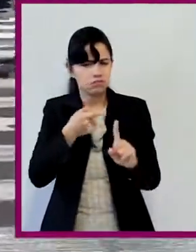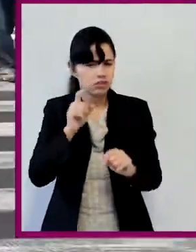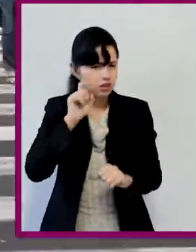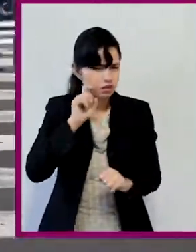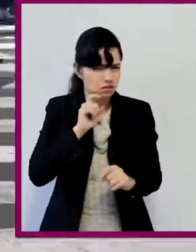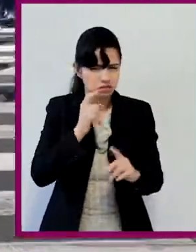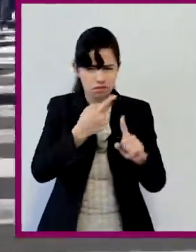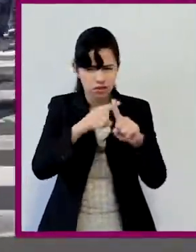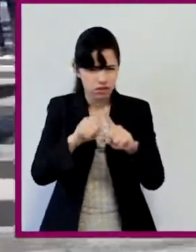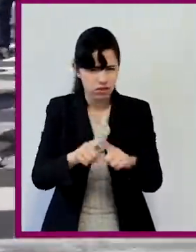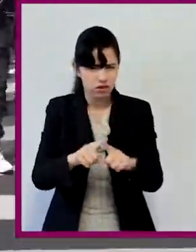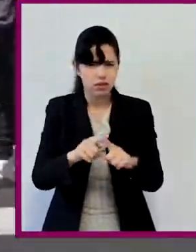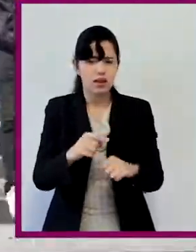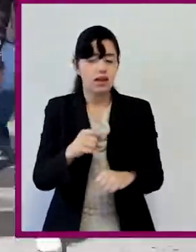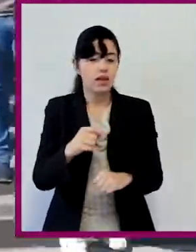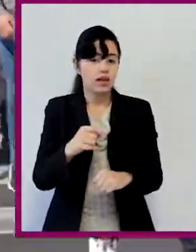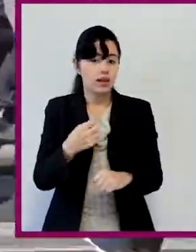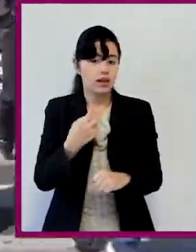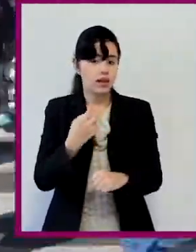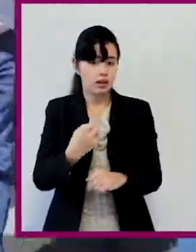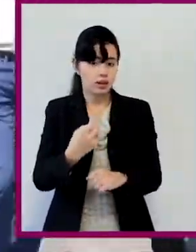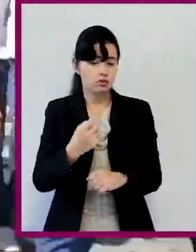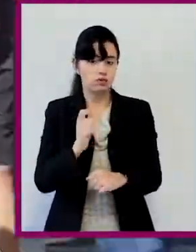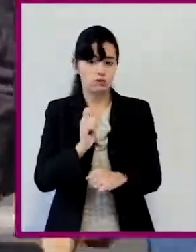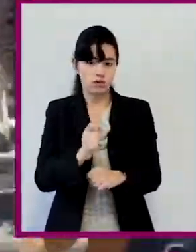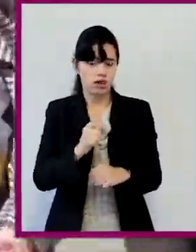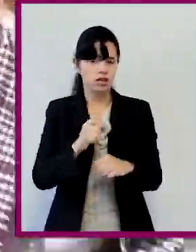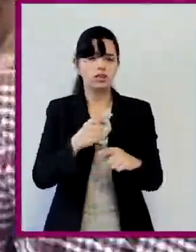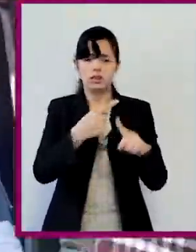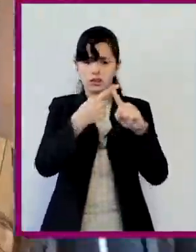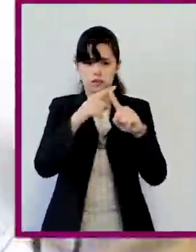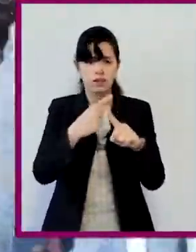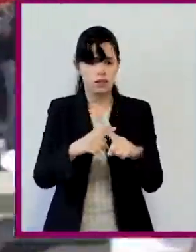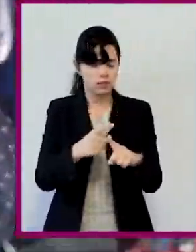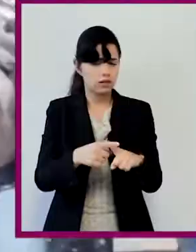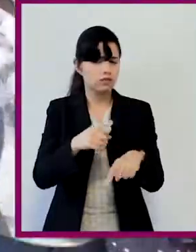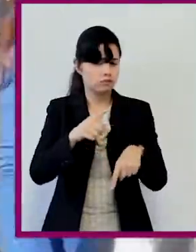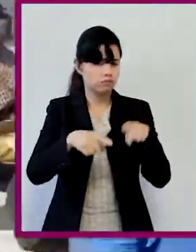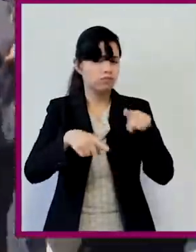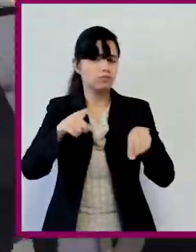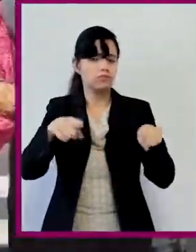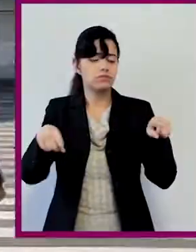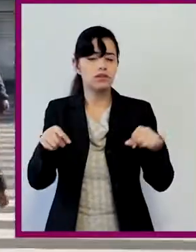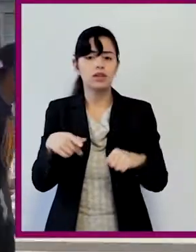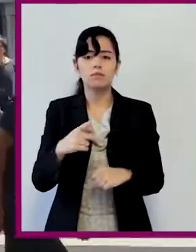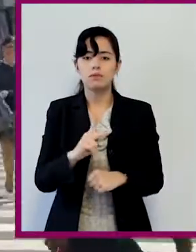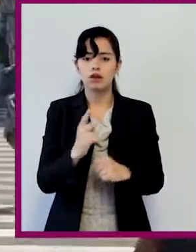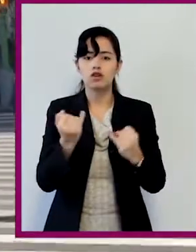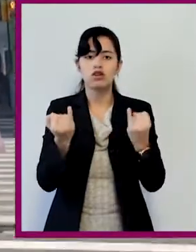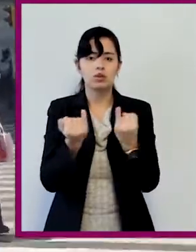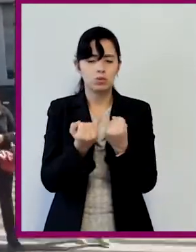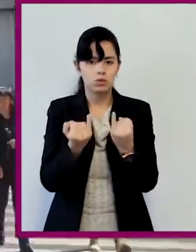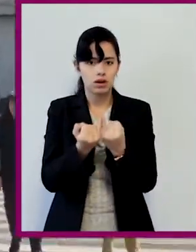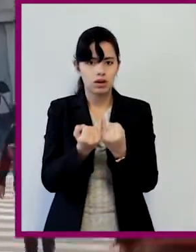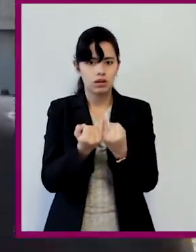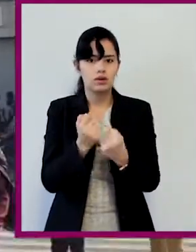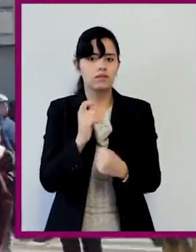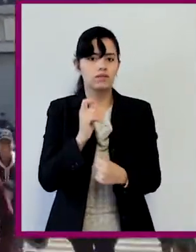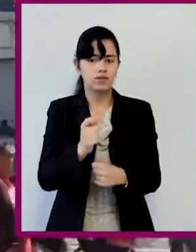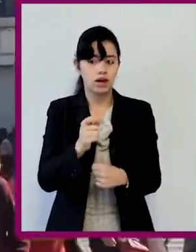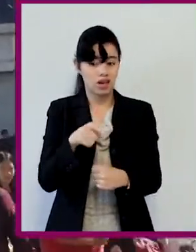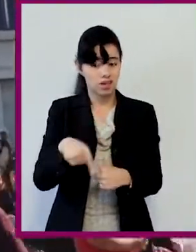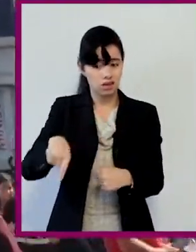que podemos ser diferentes, distintos, pero al mismo tiempo va a condenar las desigualdades. El